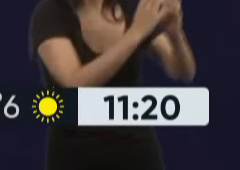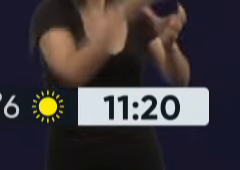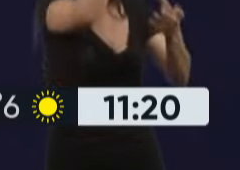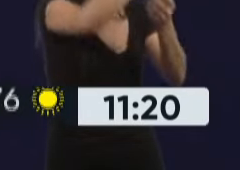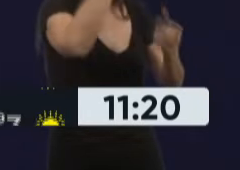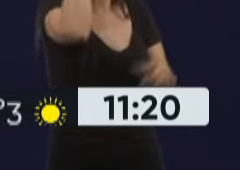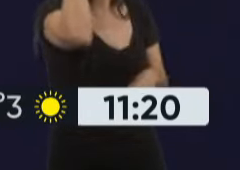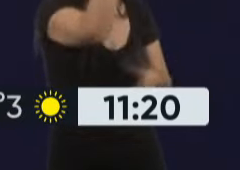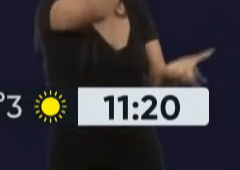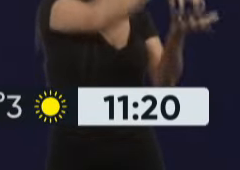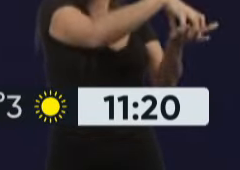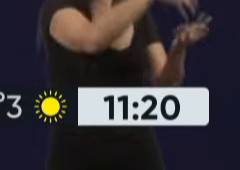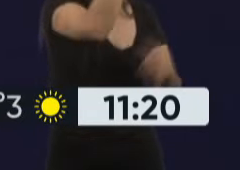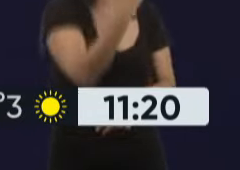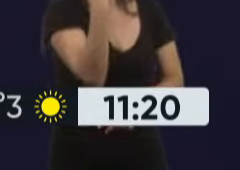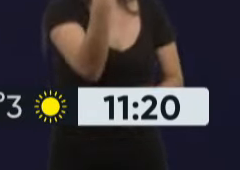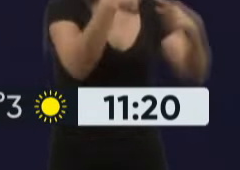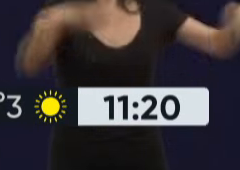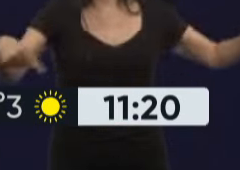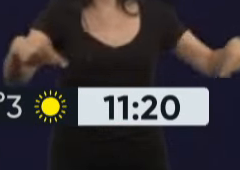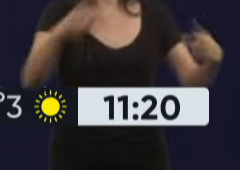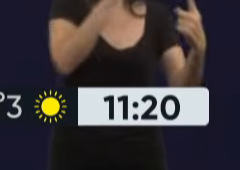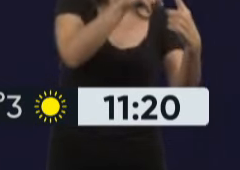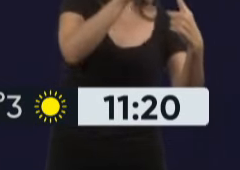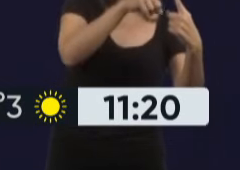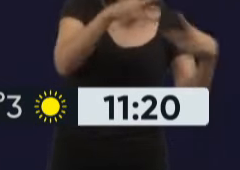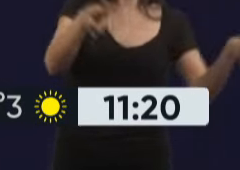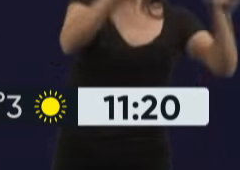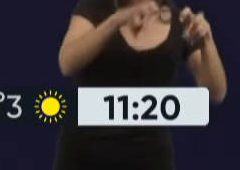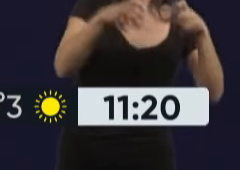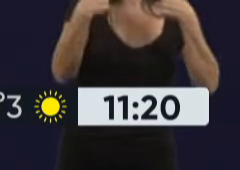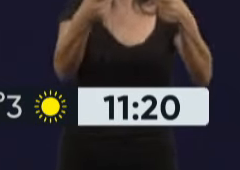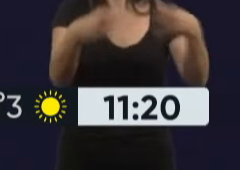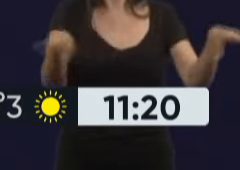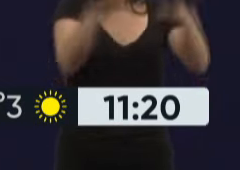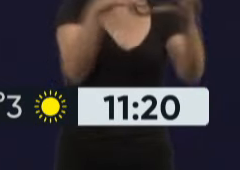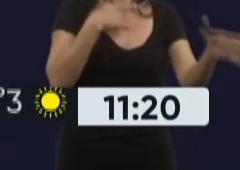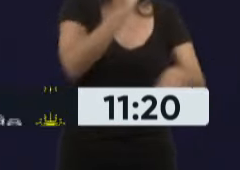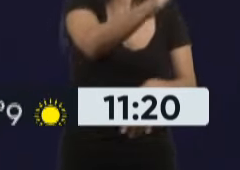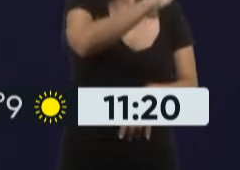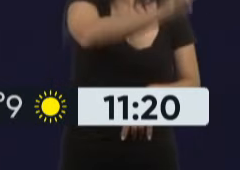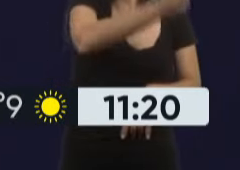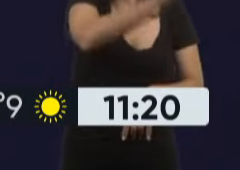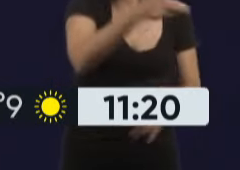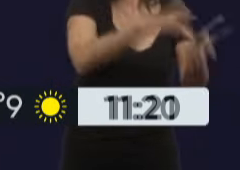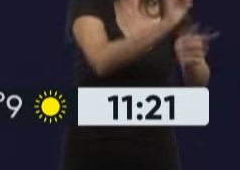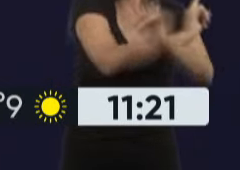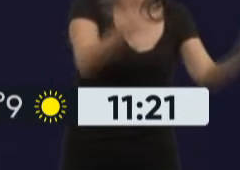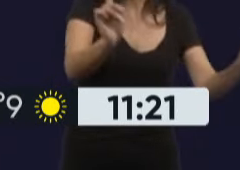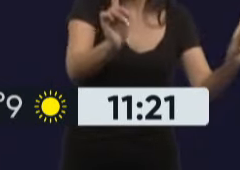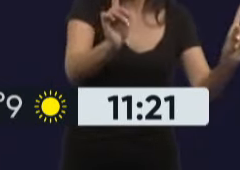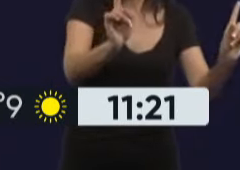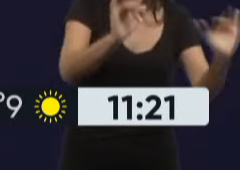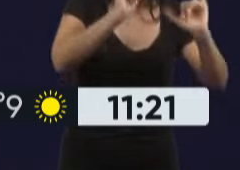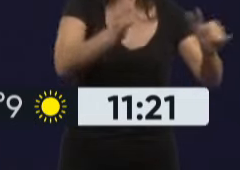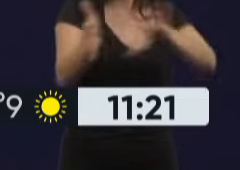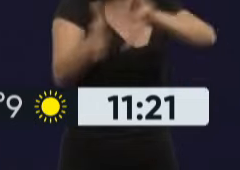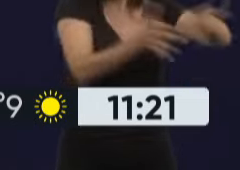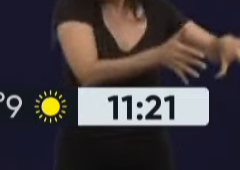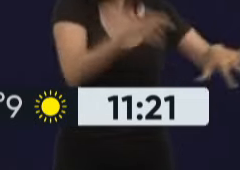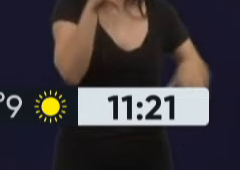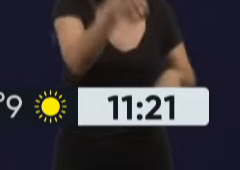está tiene dos ejes uno es el equilibrio de las cuentas públicas absolutamente innegociable este